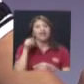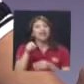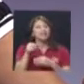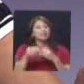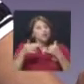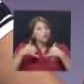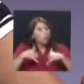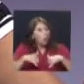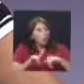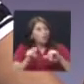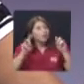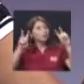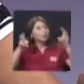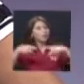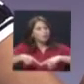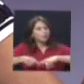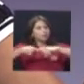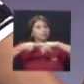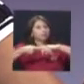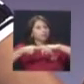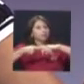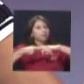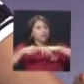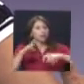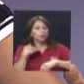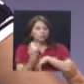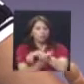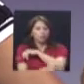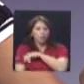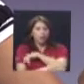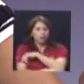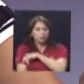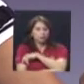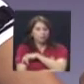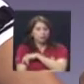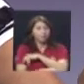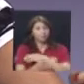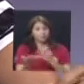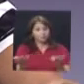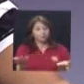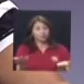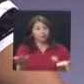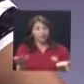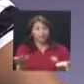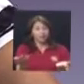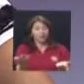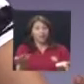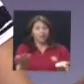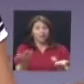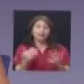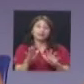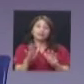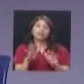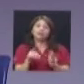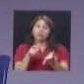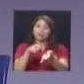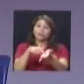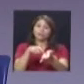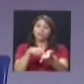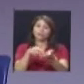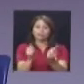una materia pendiente en nuestro país es una deuda que tiene tiene con la población costarricense